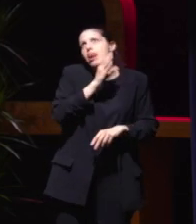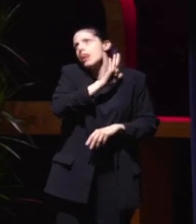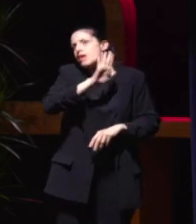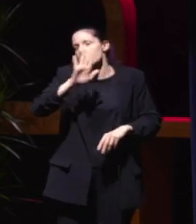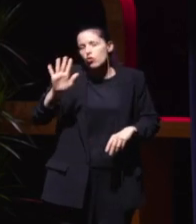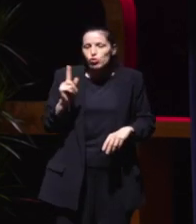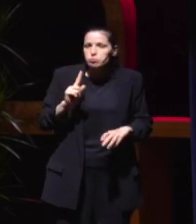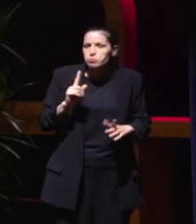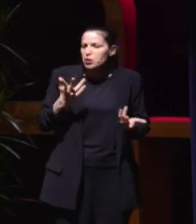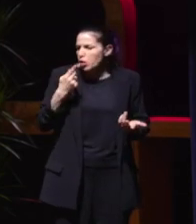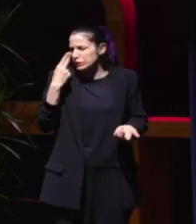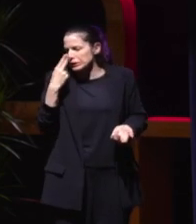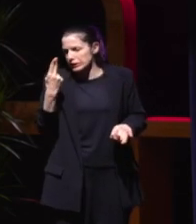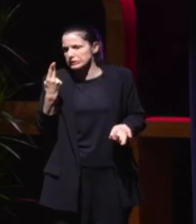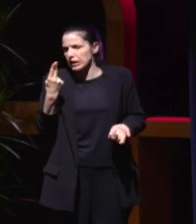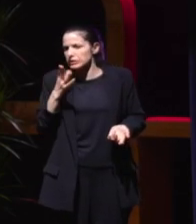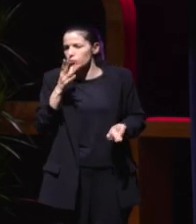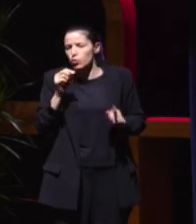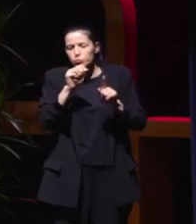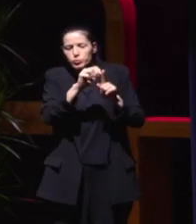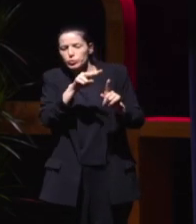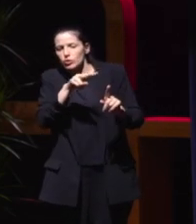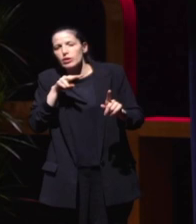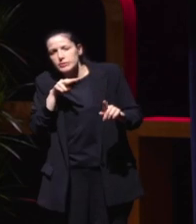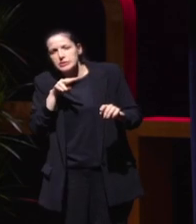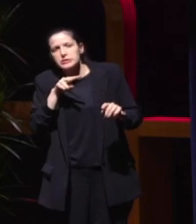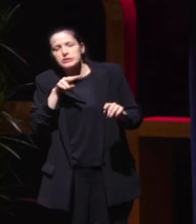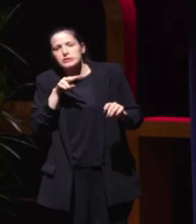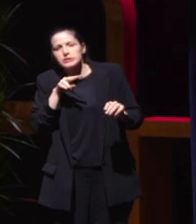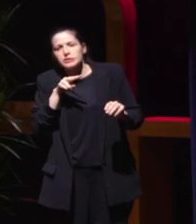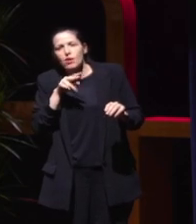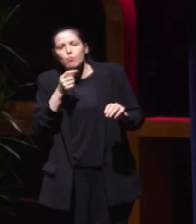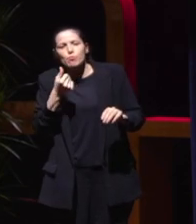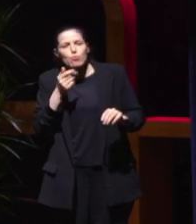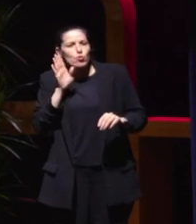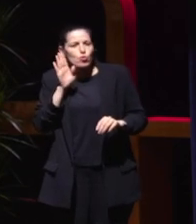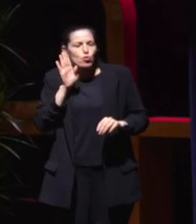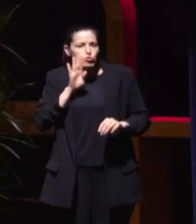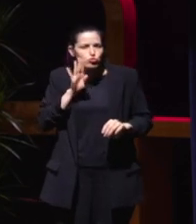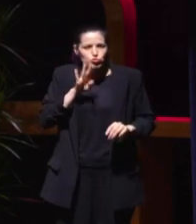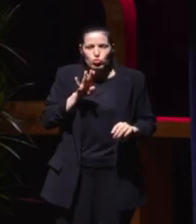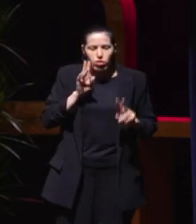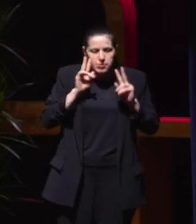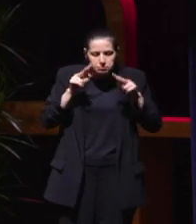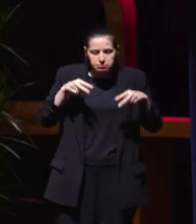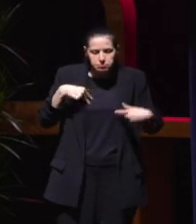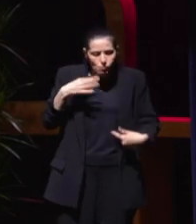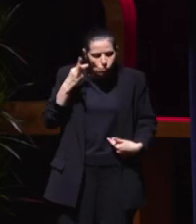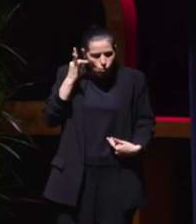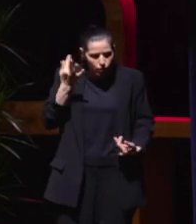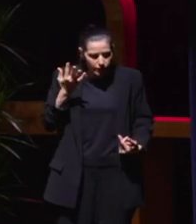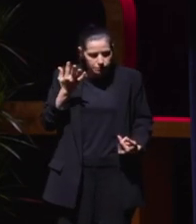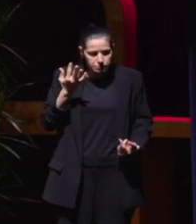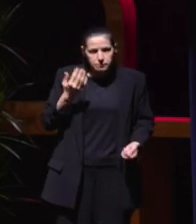a mí me parece muy interesante esa mirada con esa esa mirada sucia sobre ellas mismas de la misma manera que